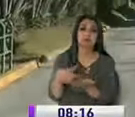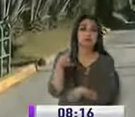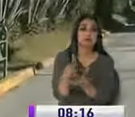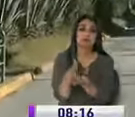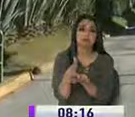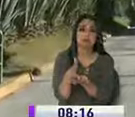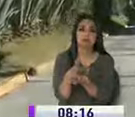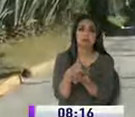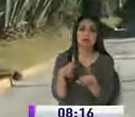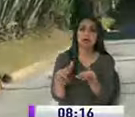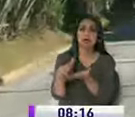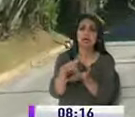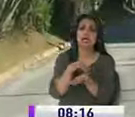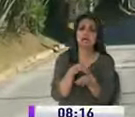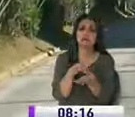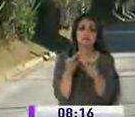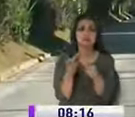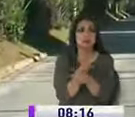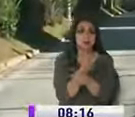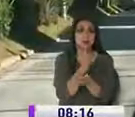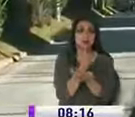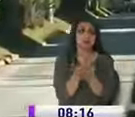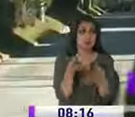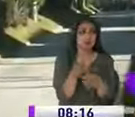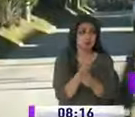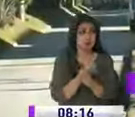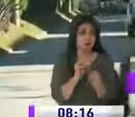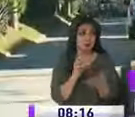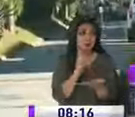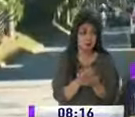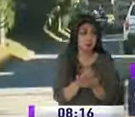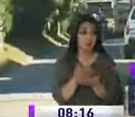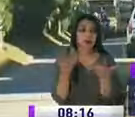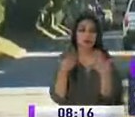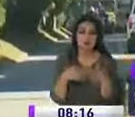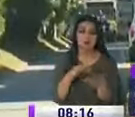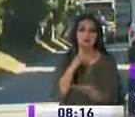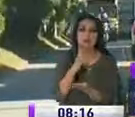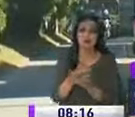y ha sido también pues foco de inseguridad para los vecinos. Así es,